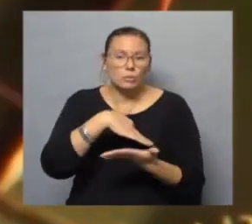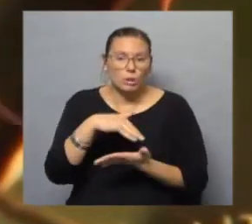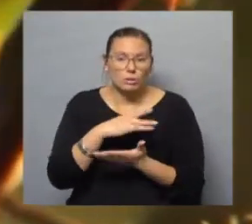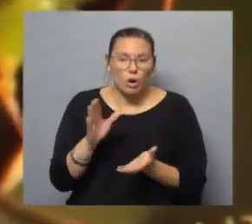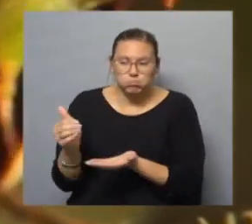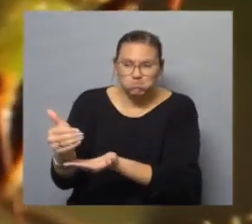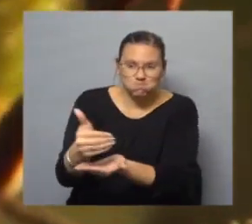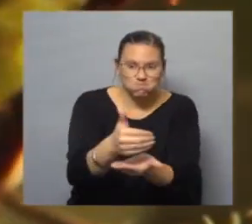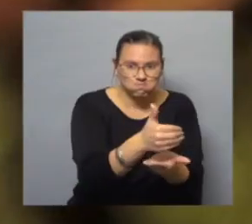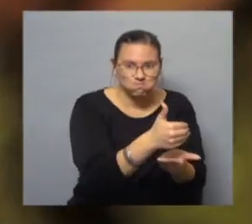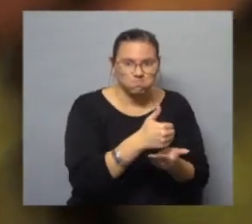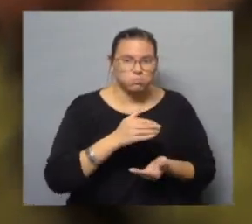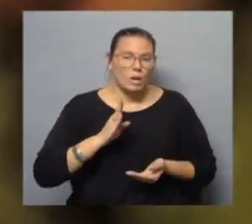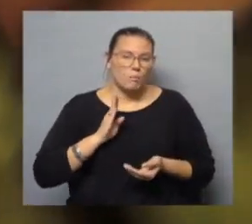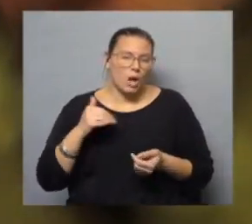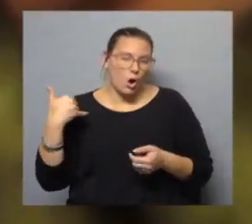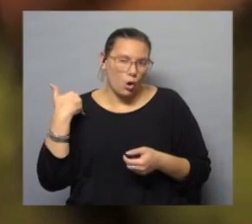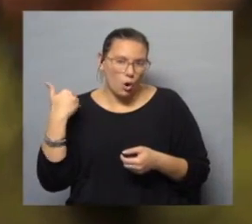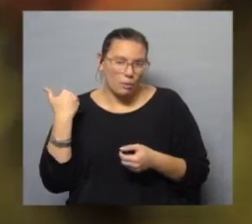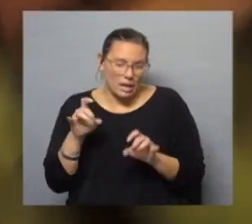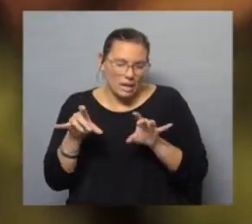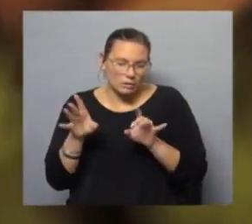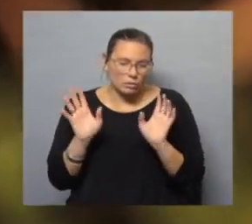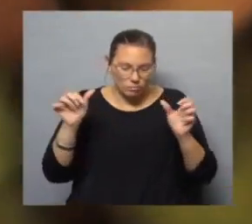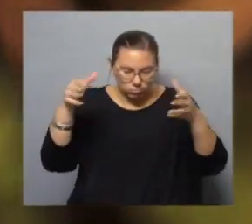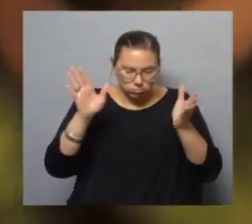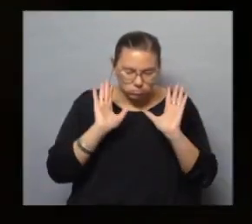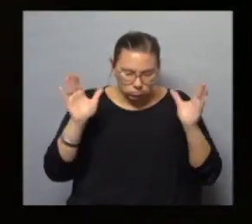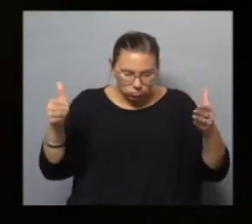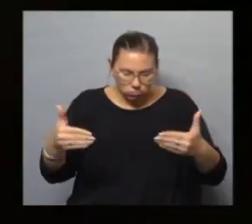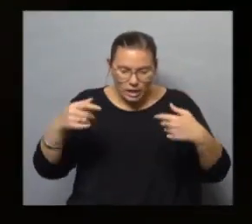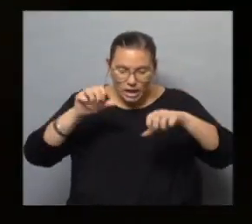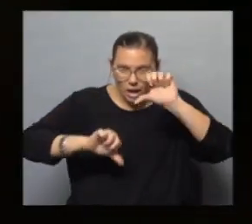colectamos hembras juveniles de la naturaleza, las llevamos al laboratorio,